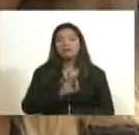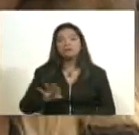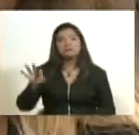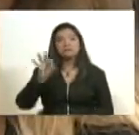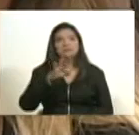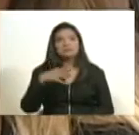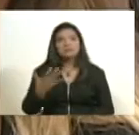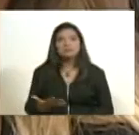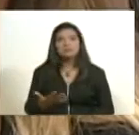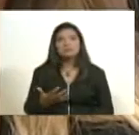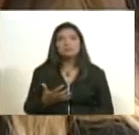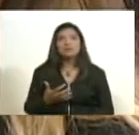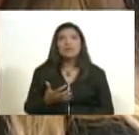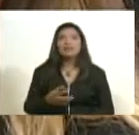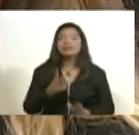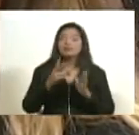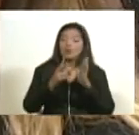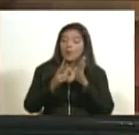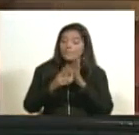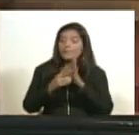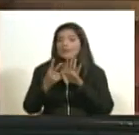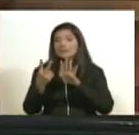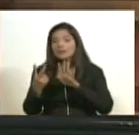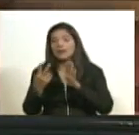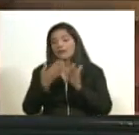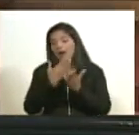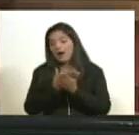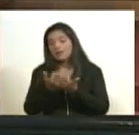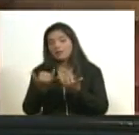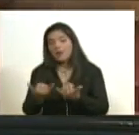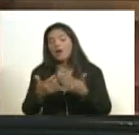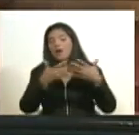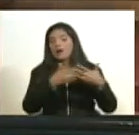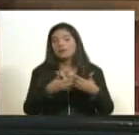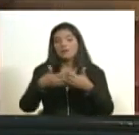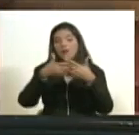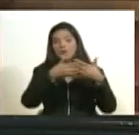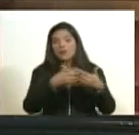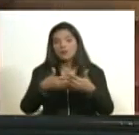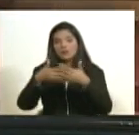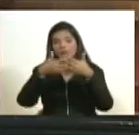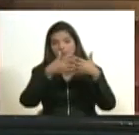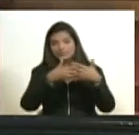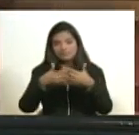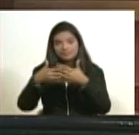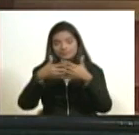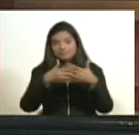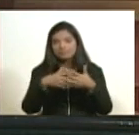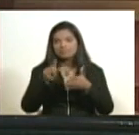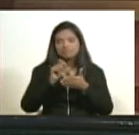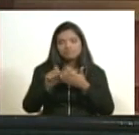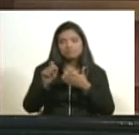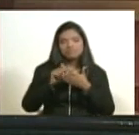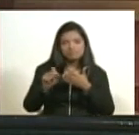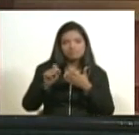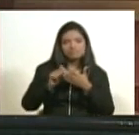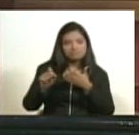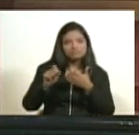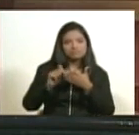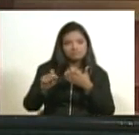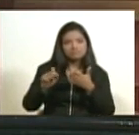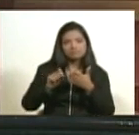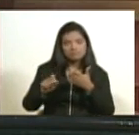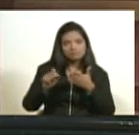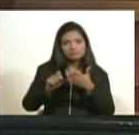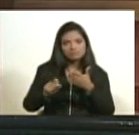Desde 2007 para acá, bueno, los Estados Unidos tomó nota de la elección en